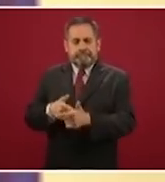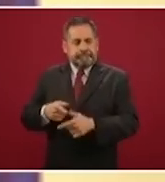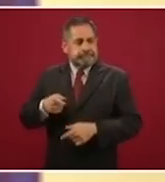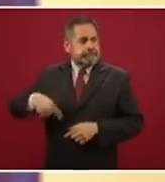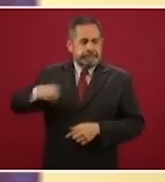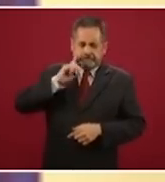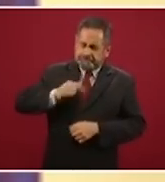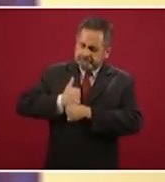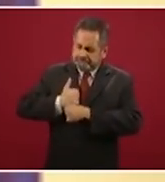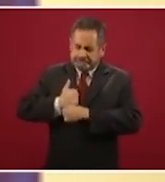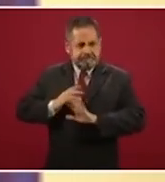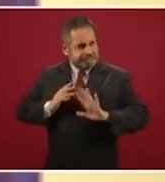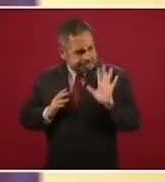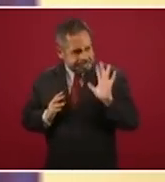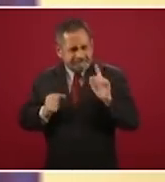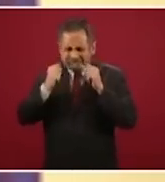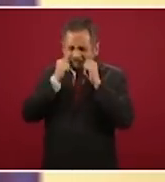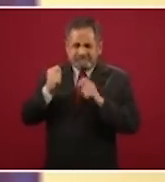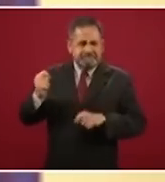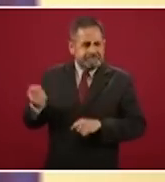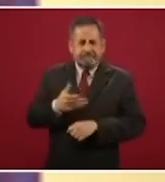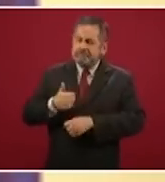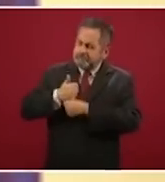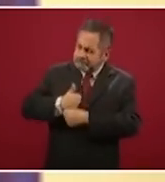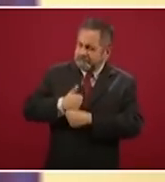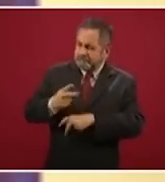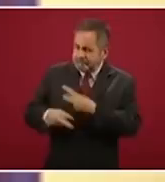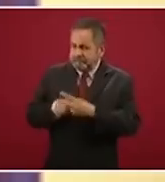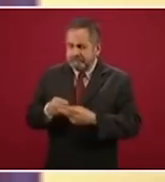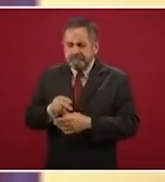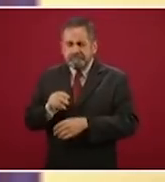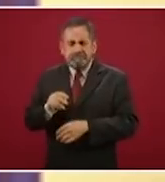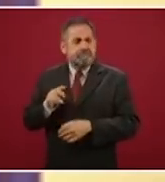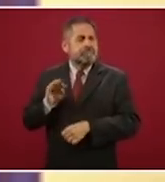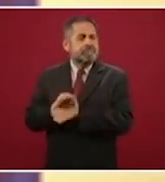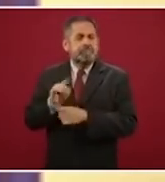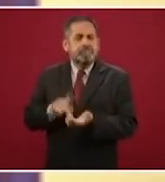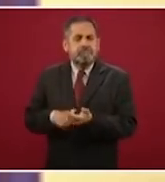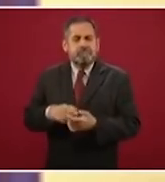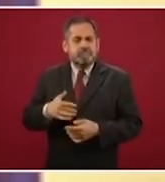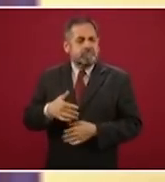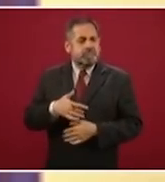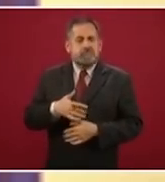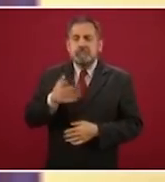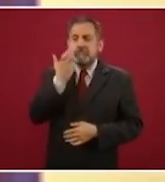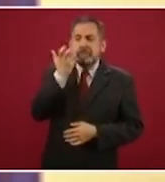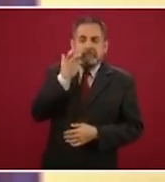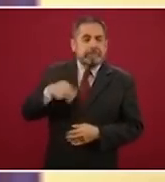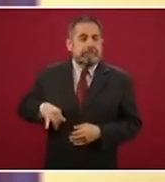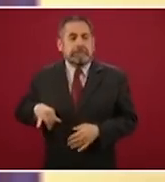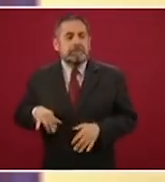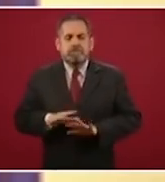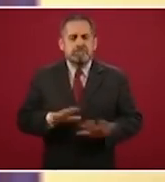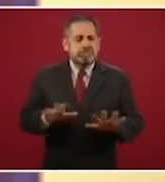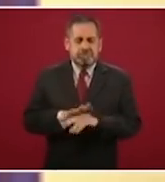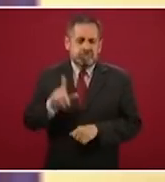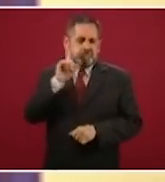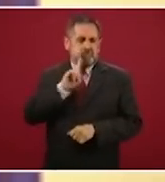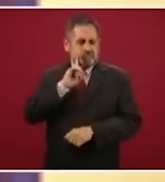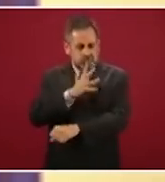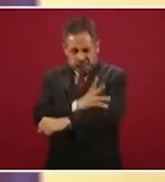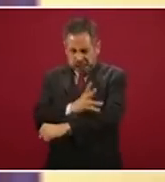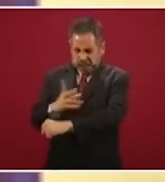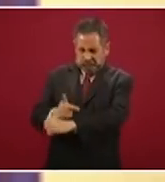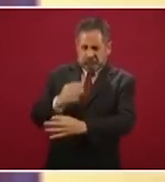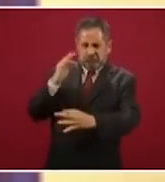de las mujeres, sea el que fuere el objeto o causa por quienes los hacen, son más desinteresados y parece que no